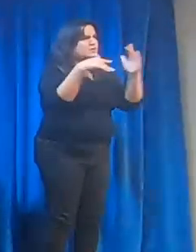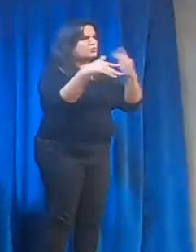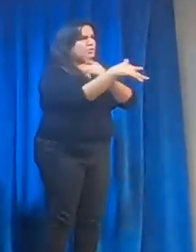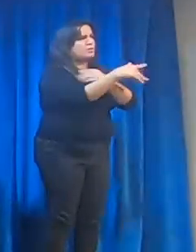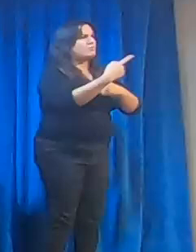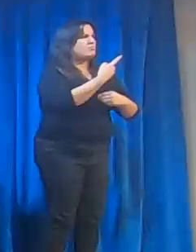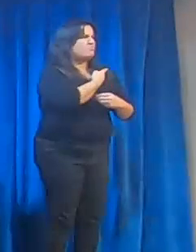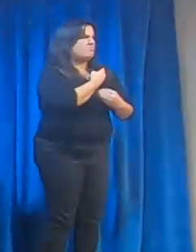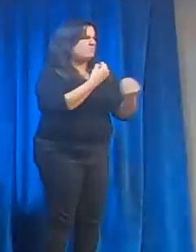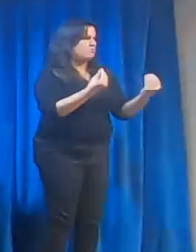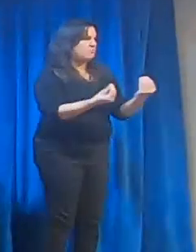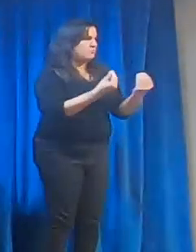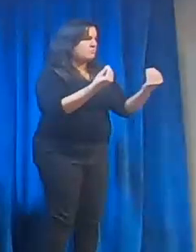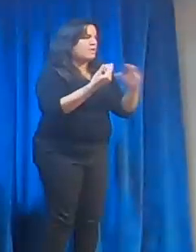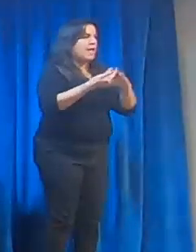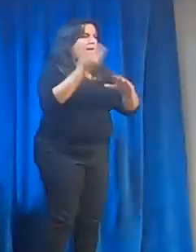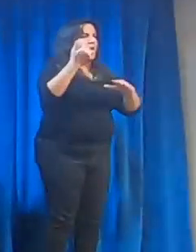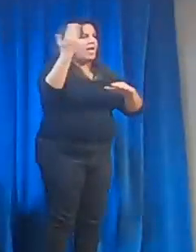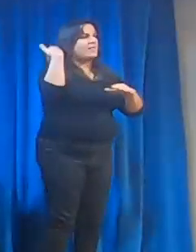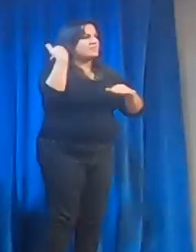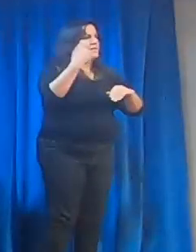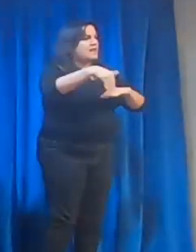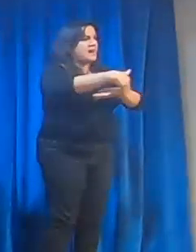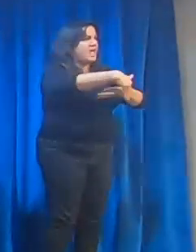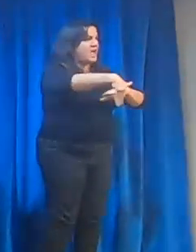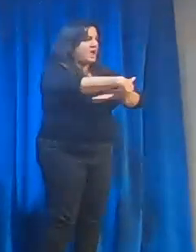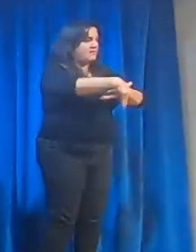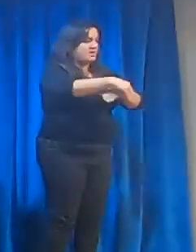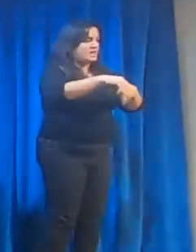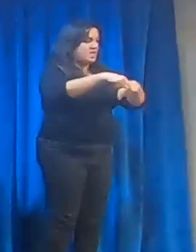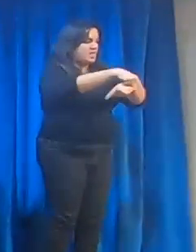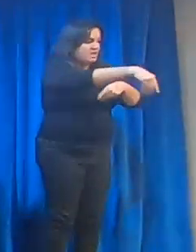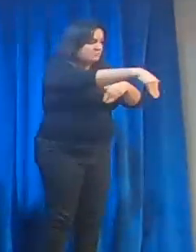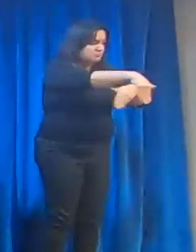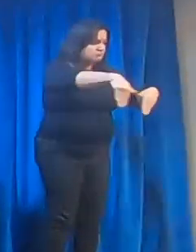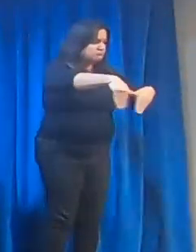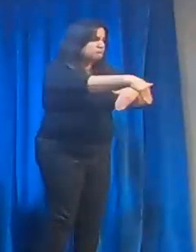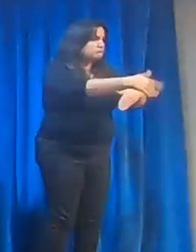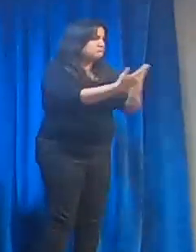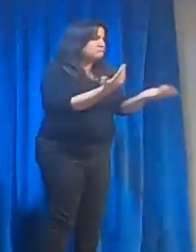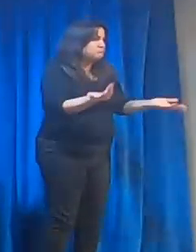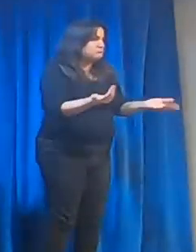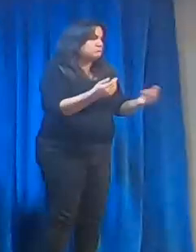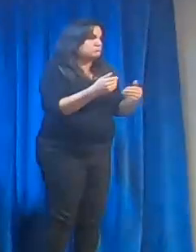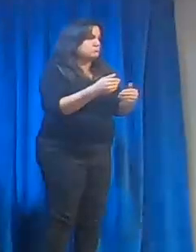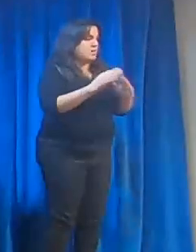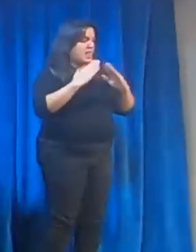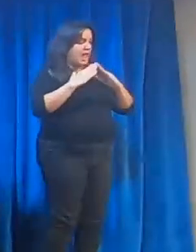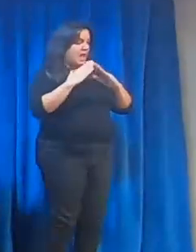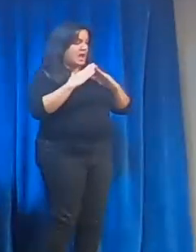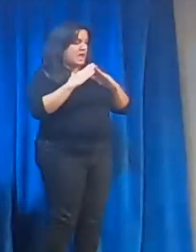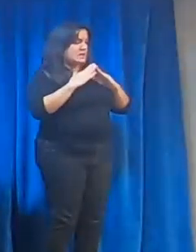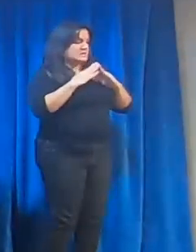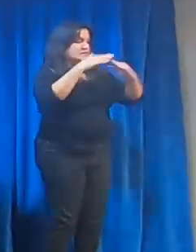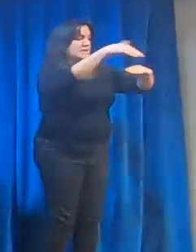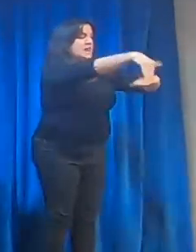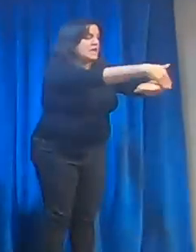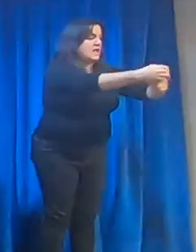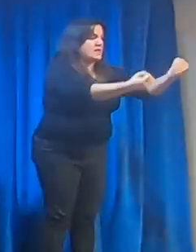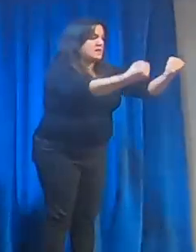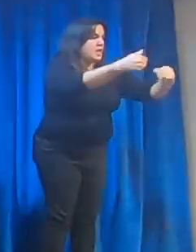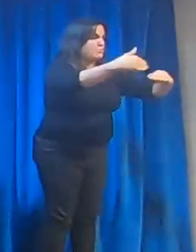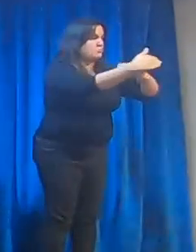lugares. Antiguamente era la vereda. La vereda era un espacio intermediario entre la casa y la calle.